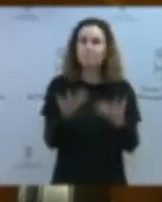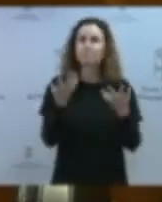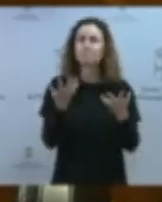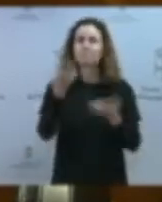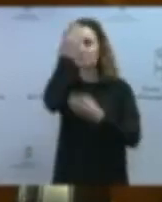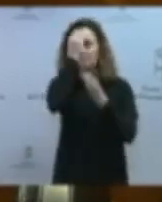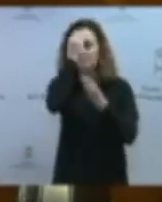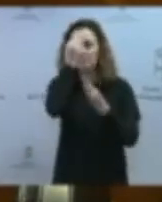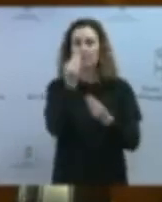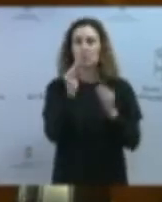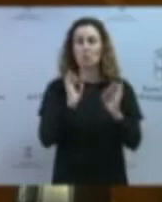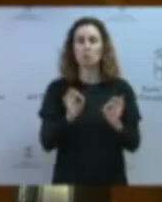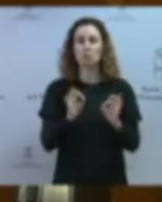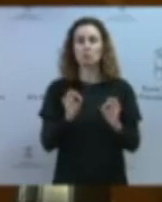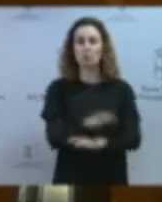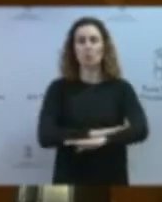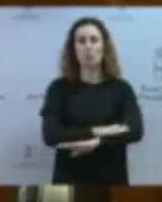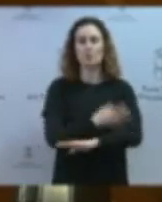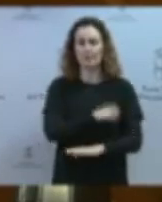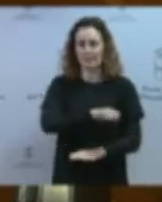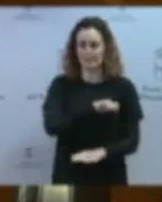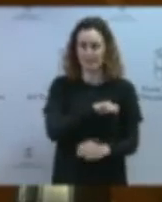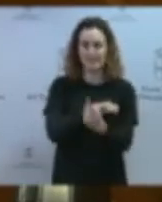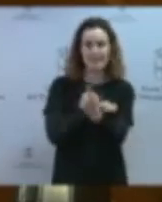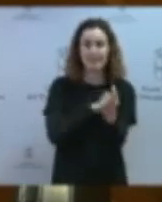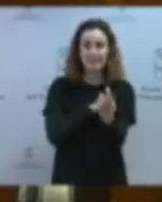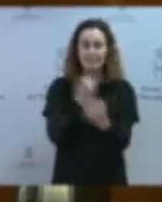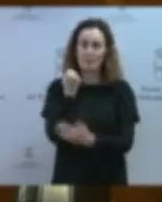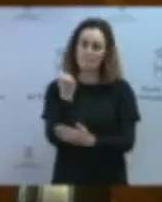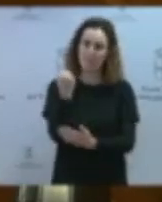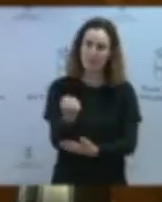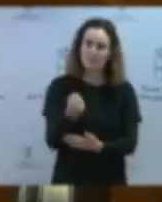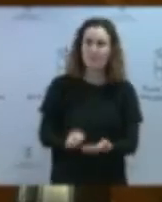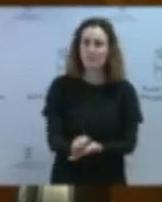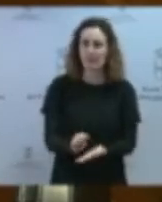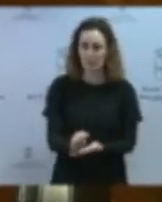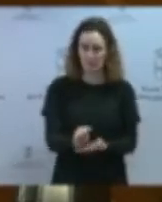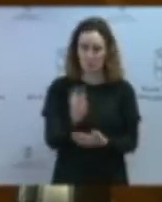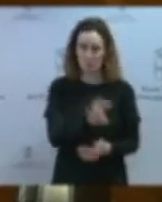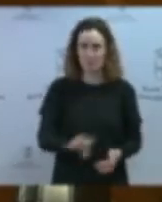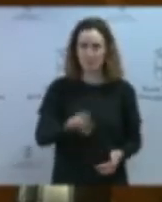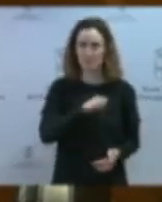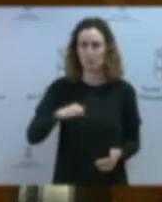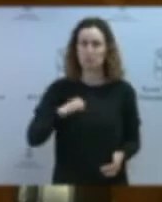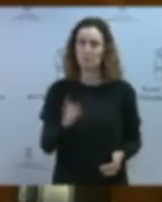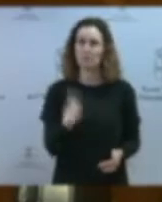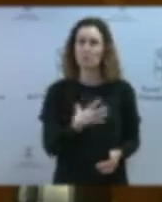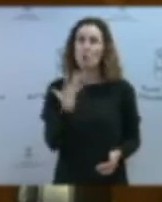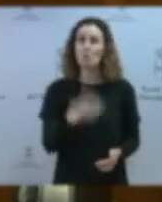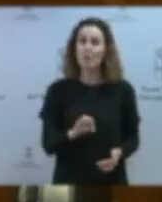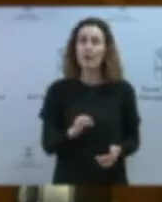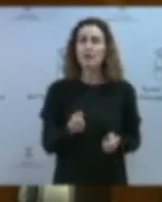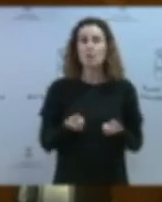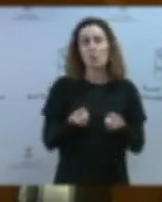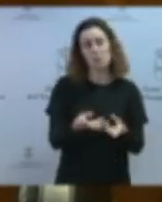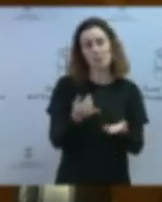la necesidad de reforzar la financiación a las comunidades autónomas para que podamos incorporar y mejorar las ratios. Pero es que le voy a dar algunos datos que a veces